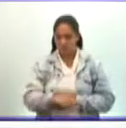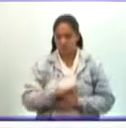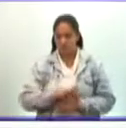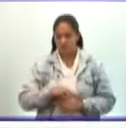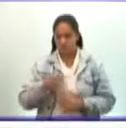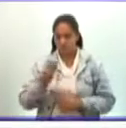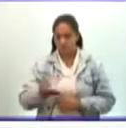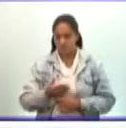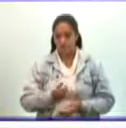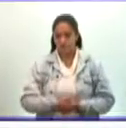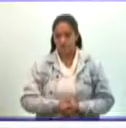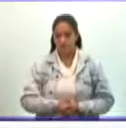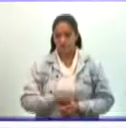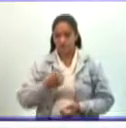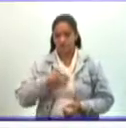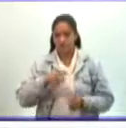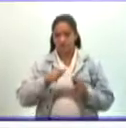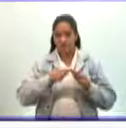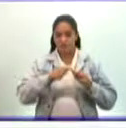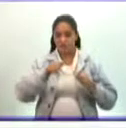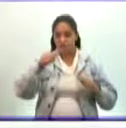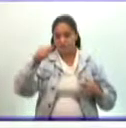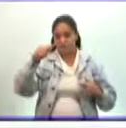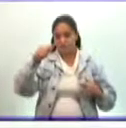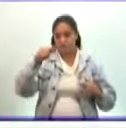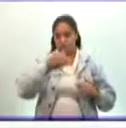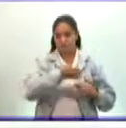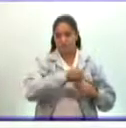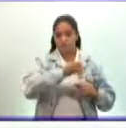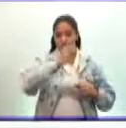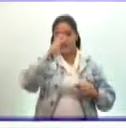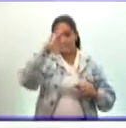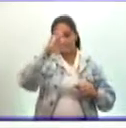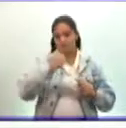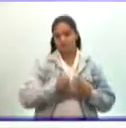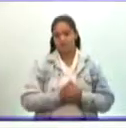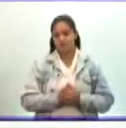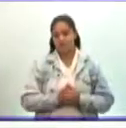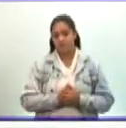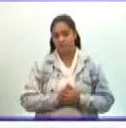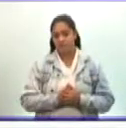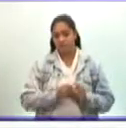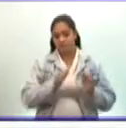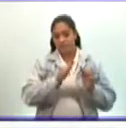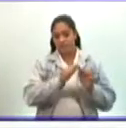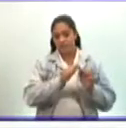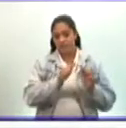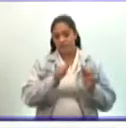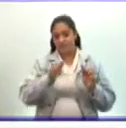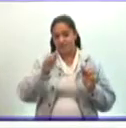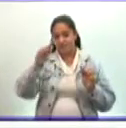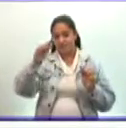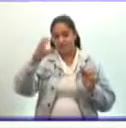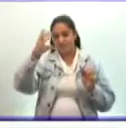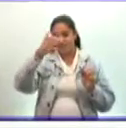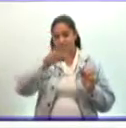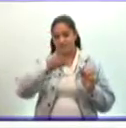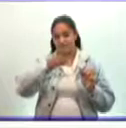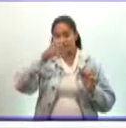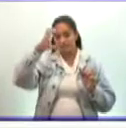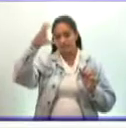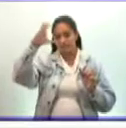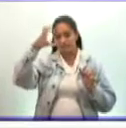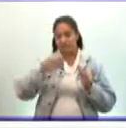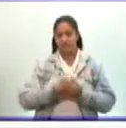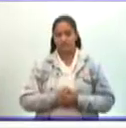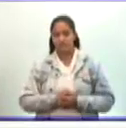entonces tenemos la longitud del segmento AC y del segmento DC y también la longitud del